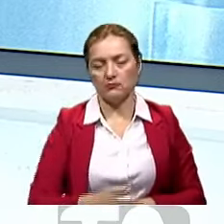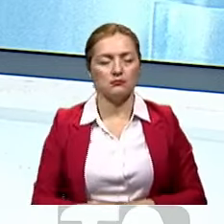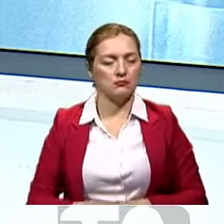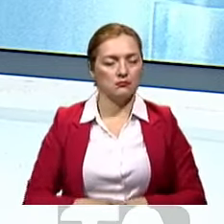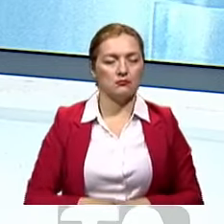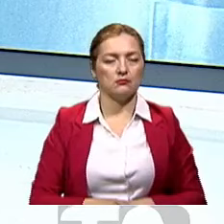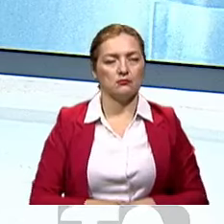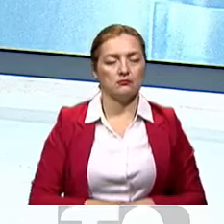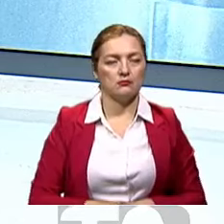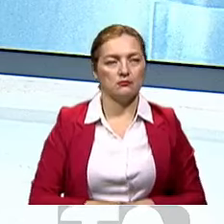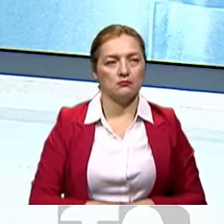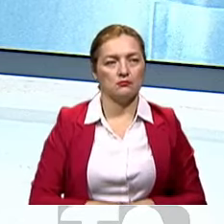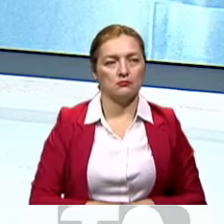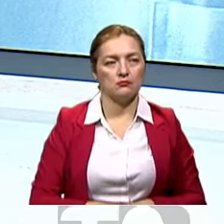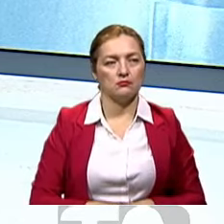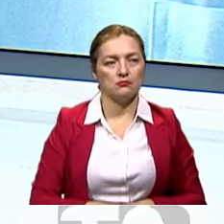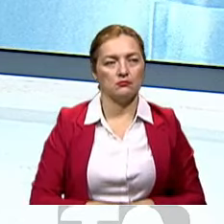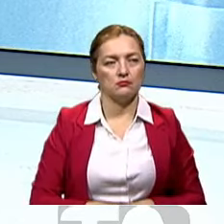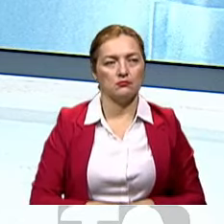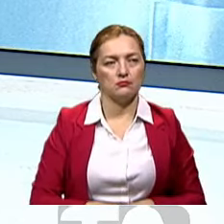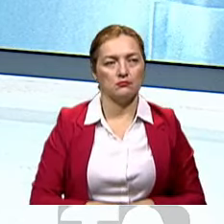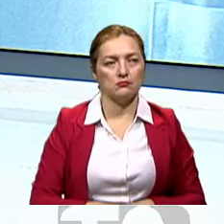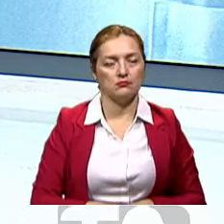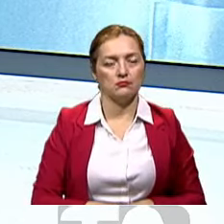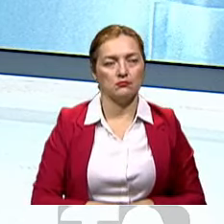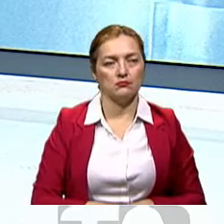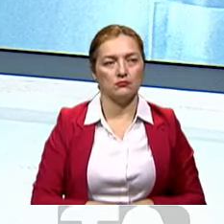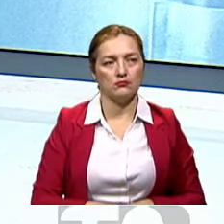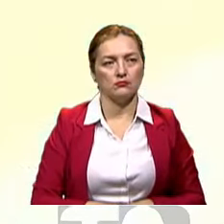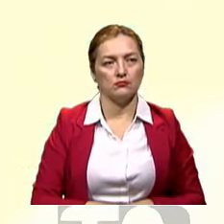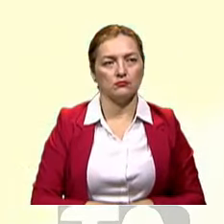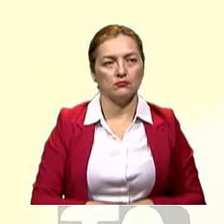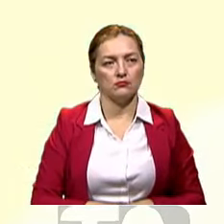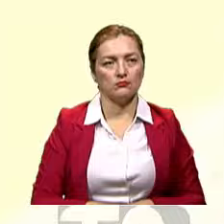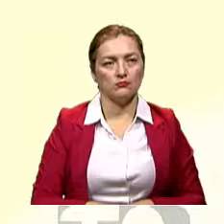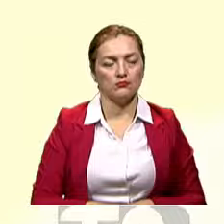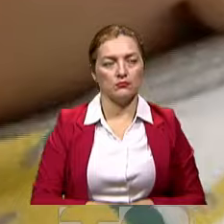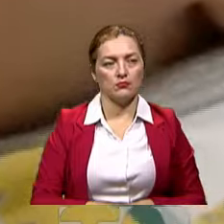beneficios de amamantar tanto para el bebé como para la madre.